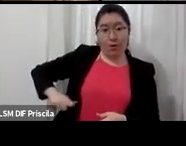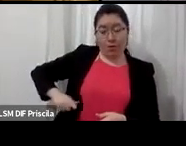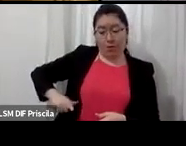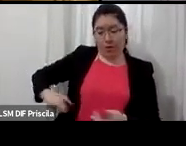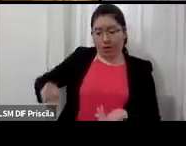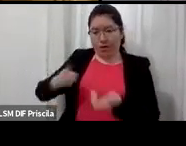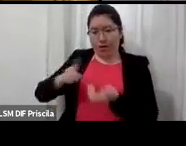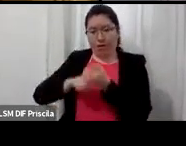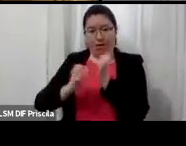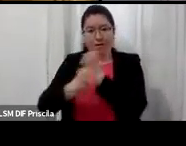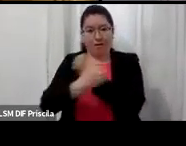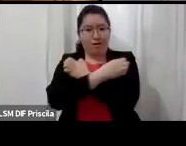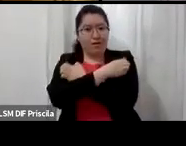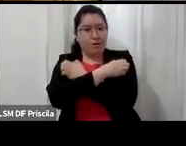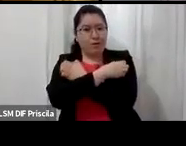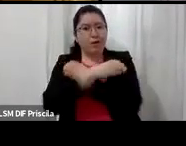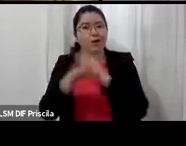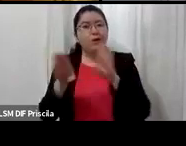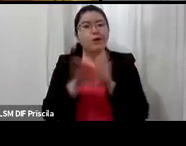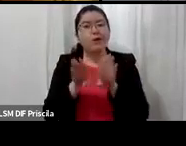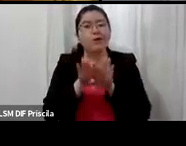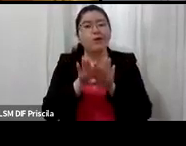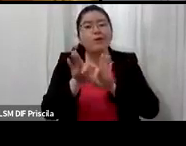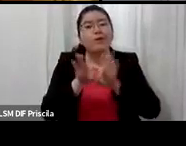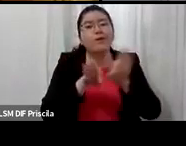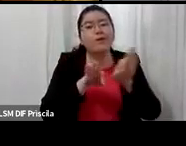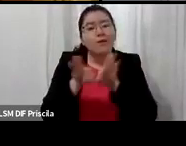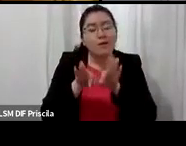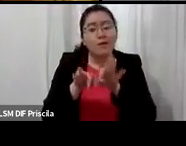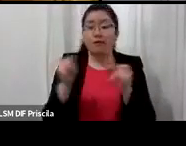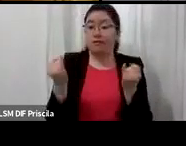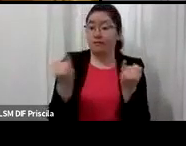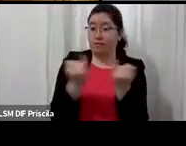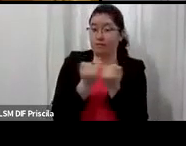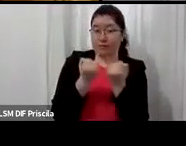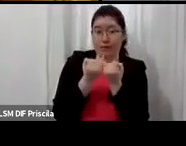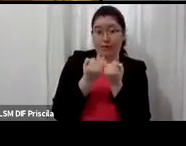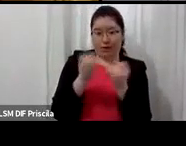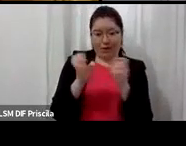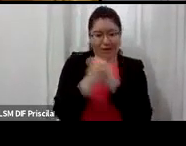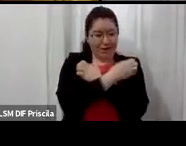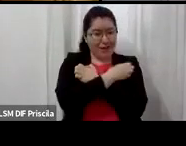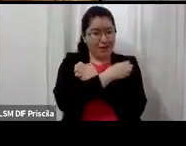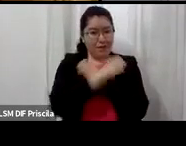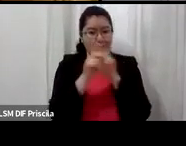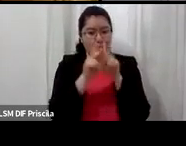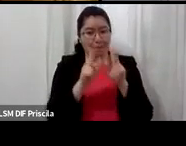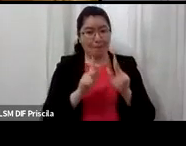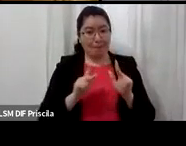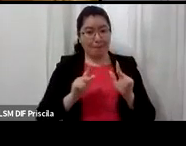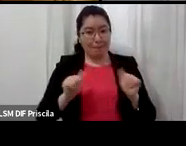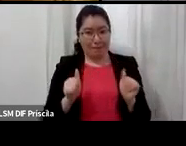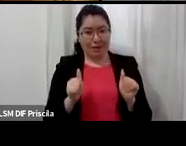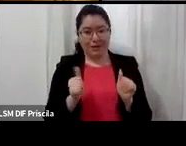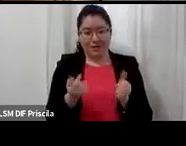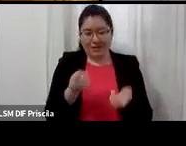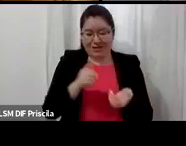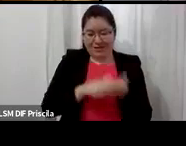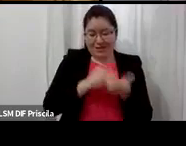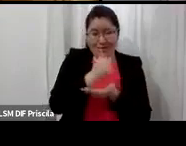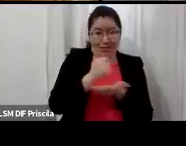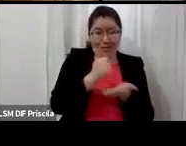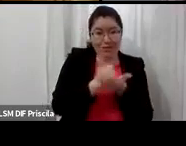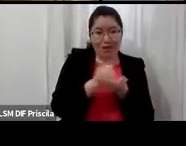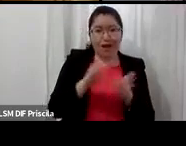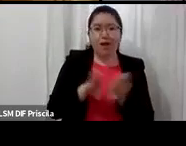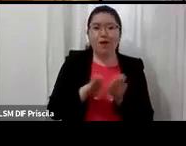educación? ¿Y cómo puede implementar el gobierno la educación para la paz en los procesos de pacificación en la ciudad?